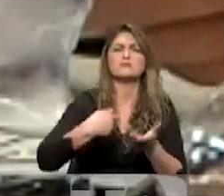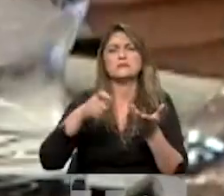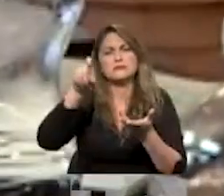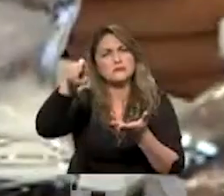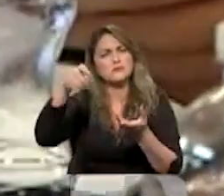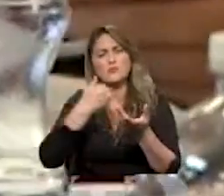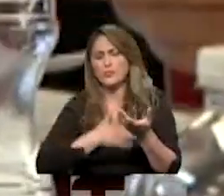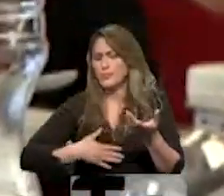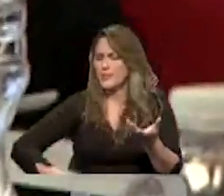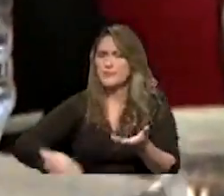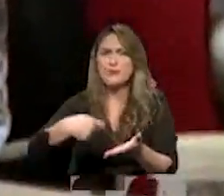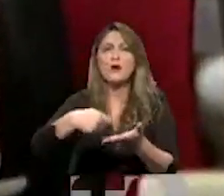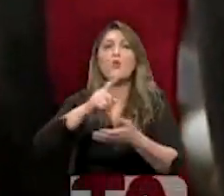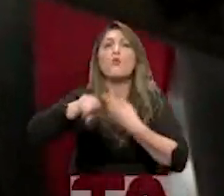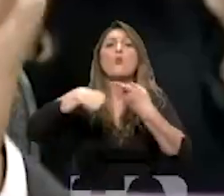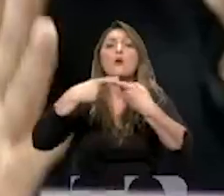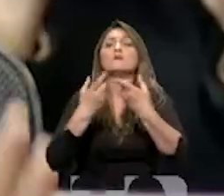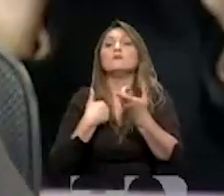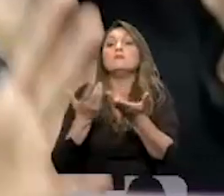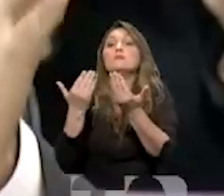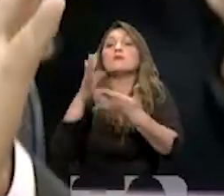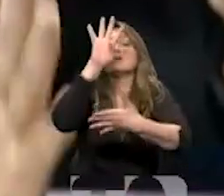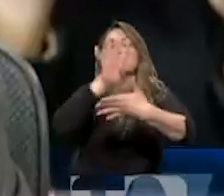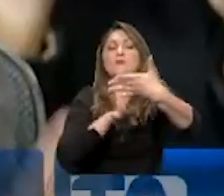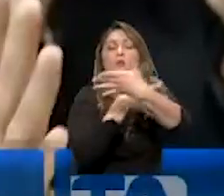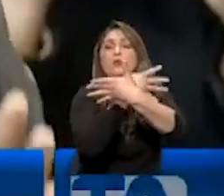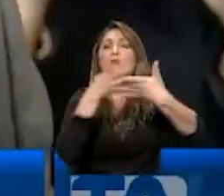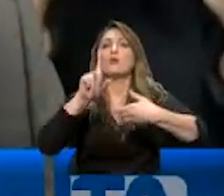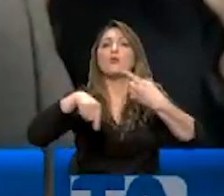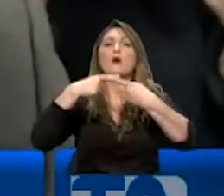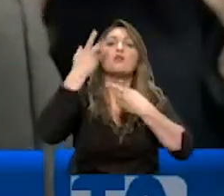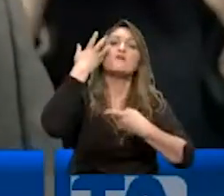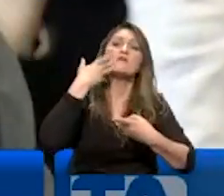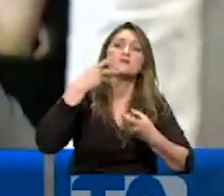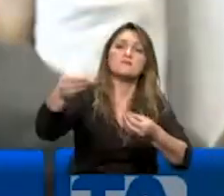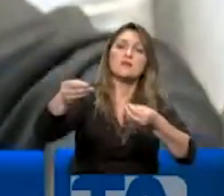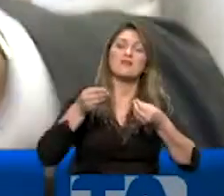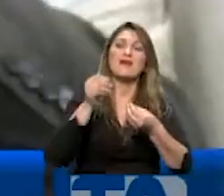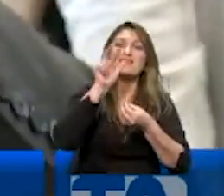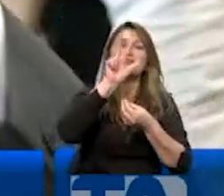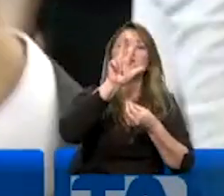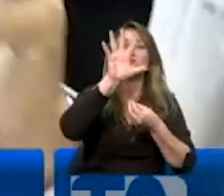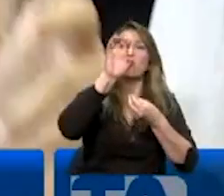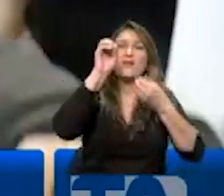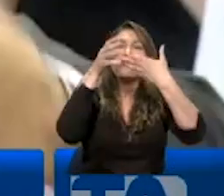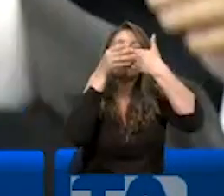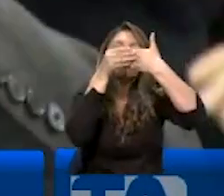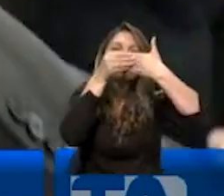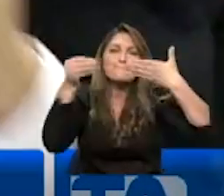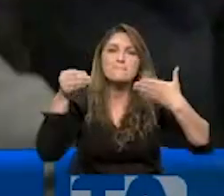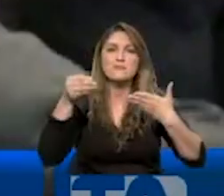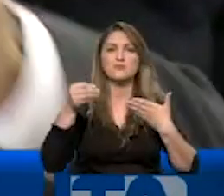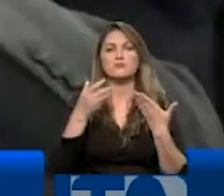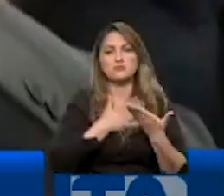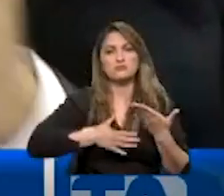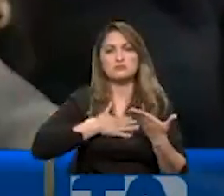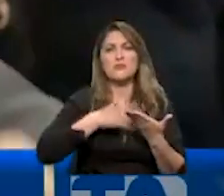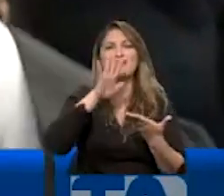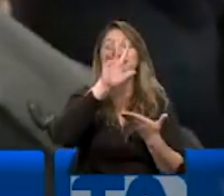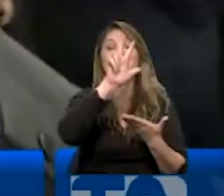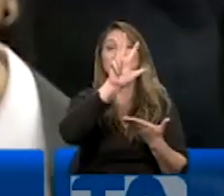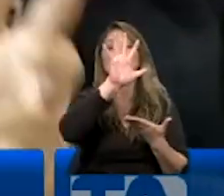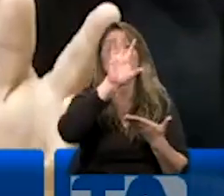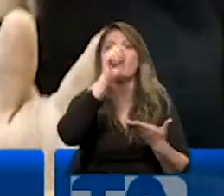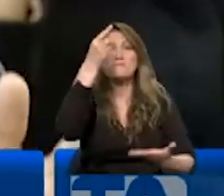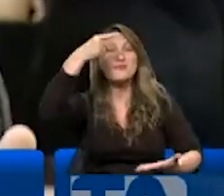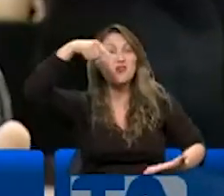le pidieron un cronograma de pago. Cronograma de los 350 millones, ustedes verán si 100, si